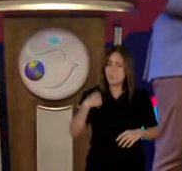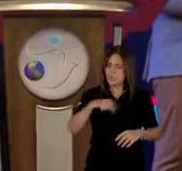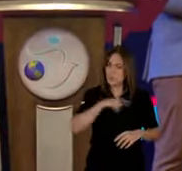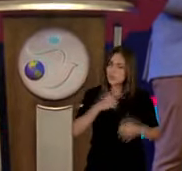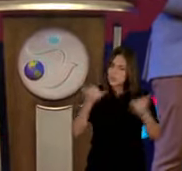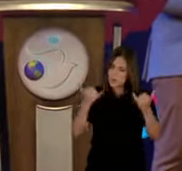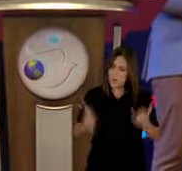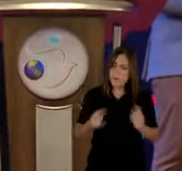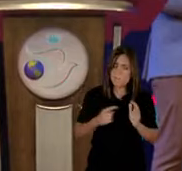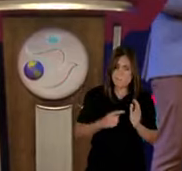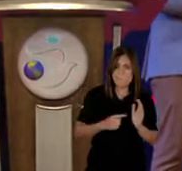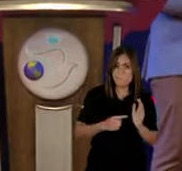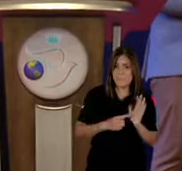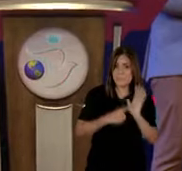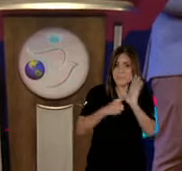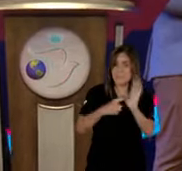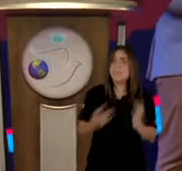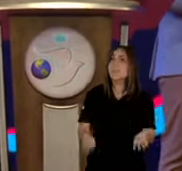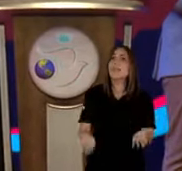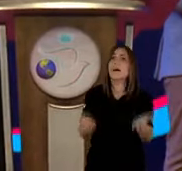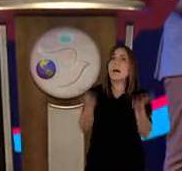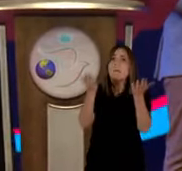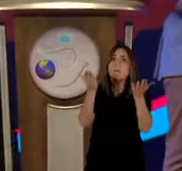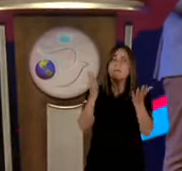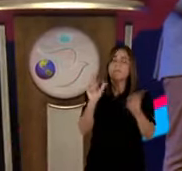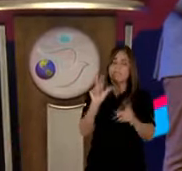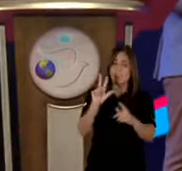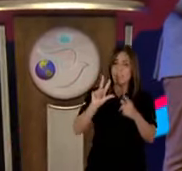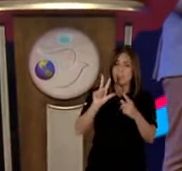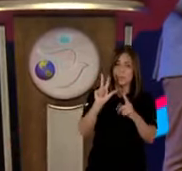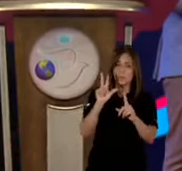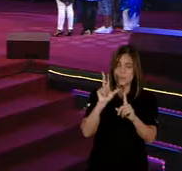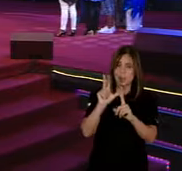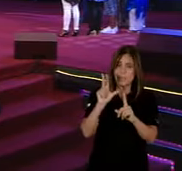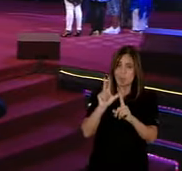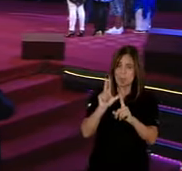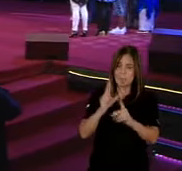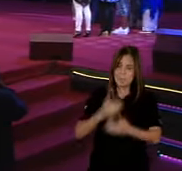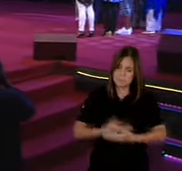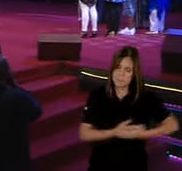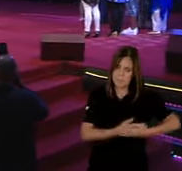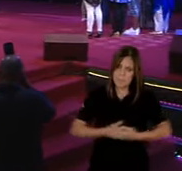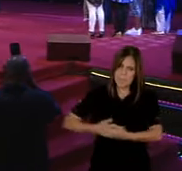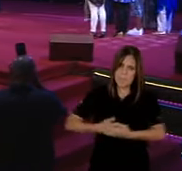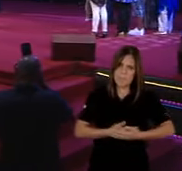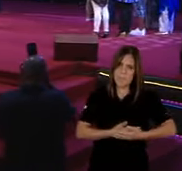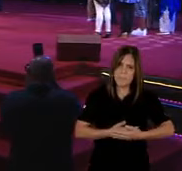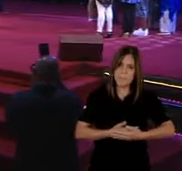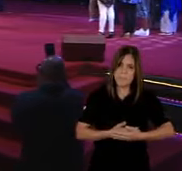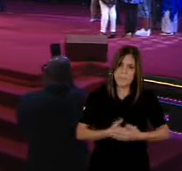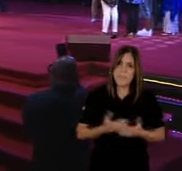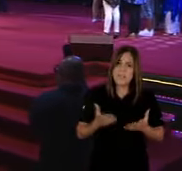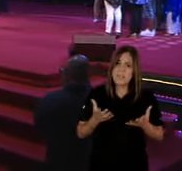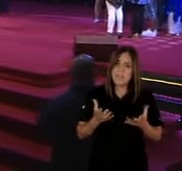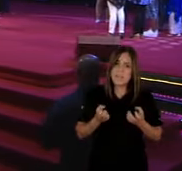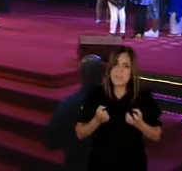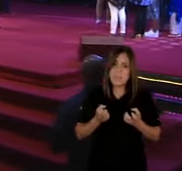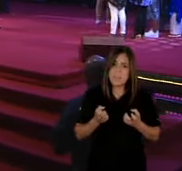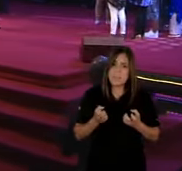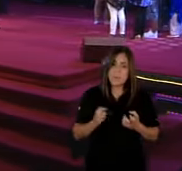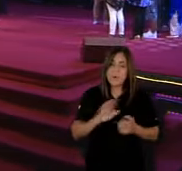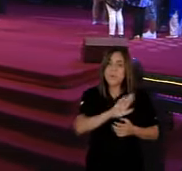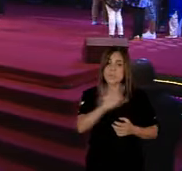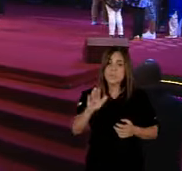yo te pido, buen Dios, que sus padres no solamente vengan hoy, sino que este acto es el inicio de una vida, de